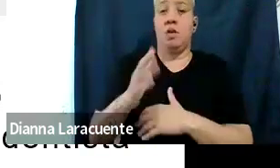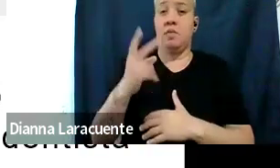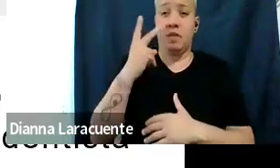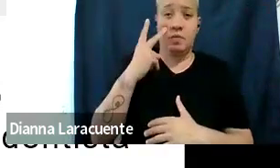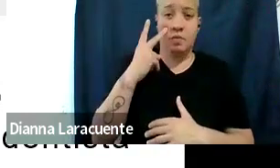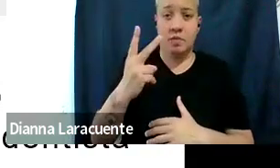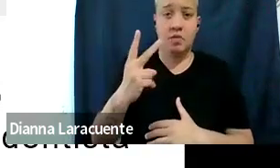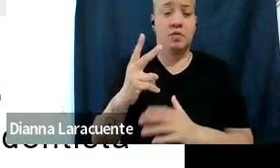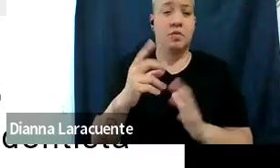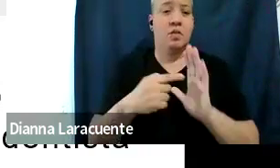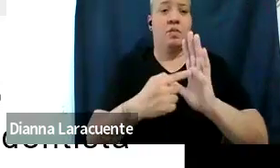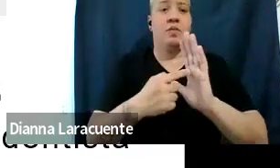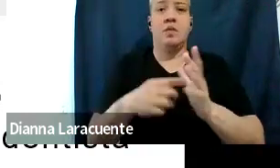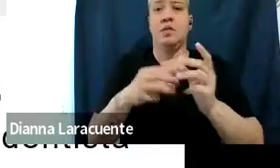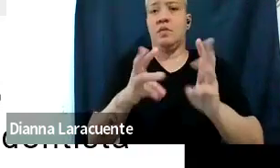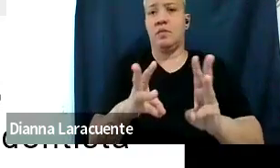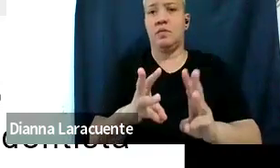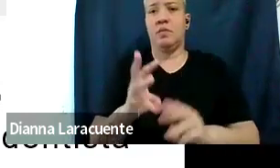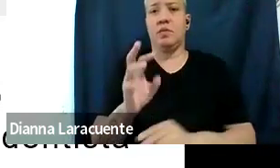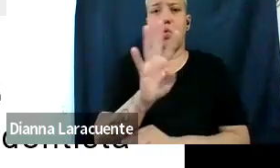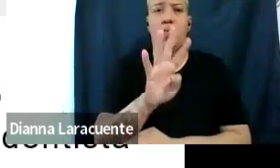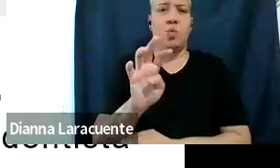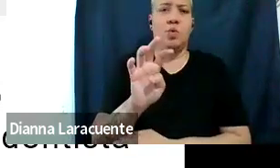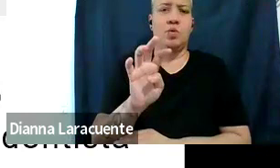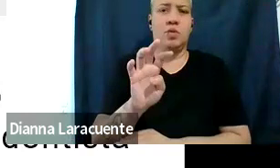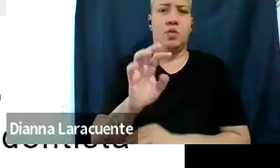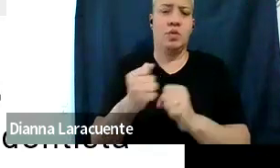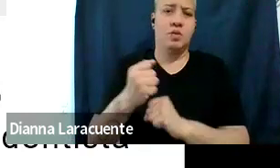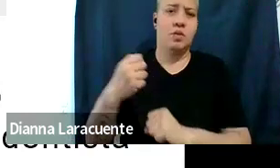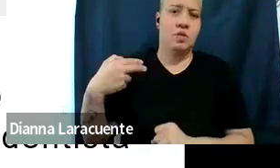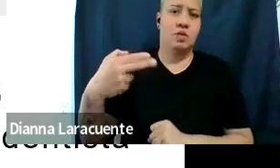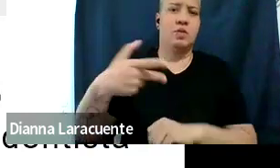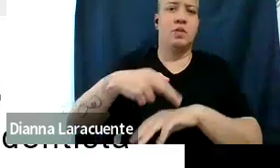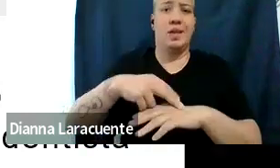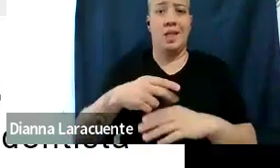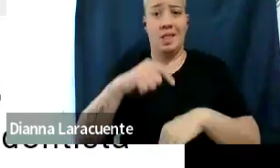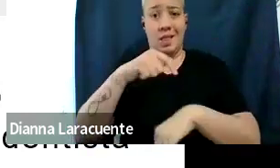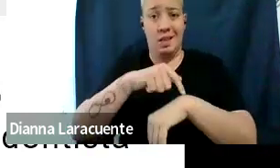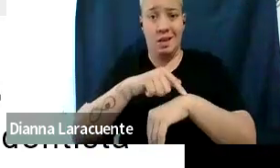una demostración así en los 400 años de historia en Puerto Rico hasta ese momento.